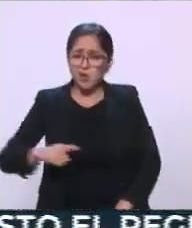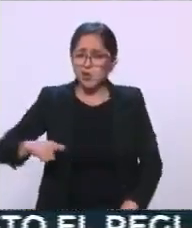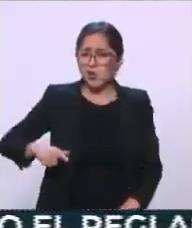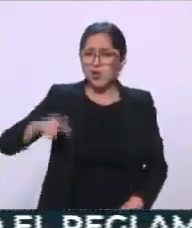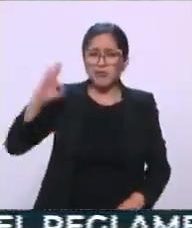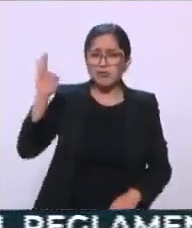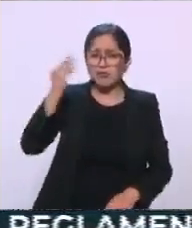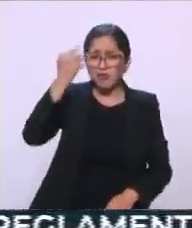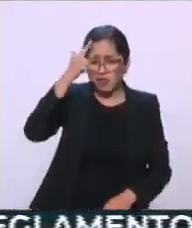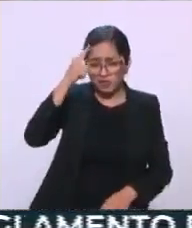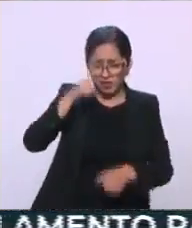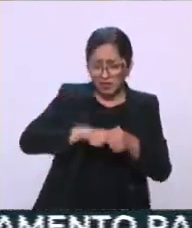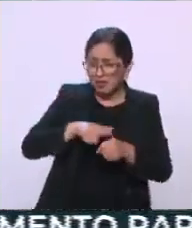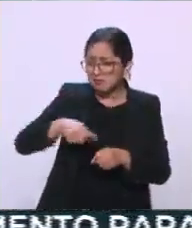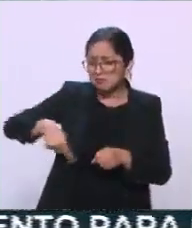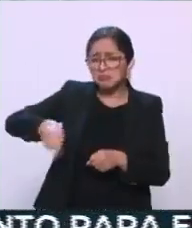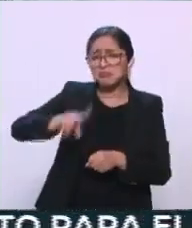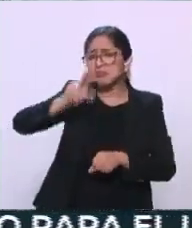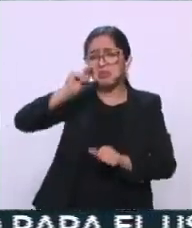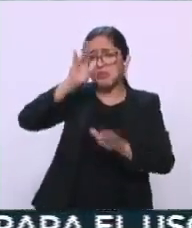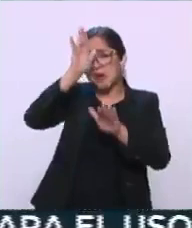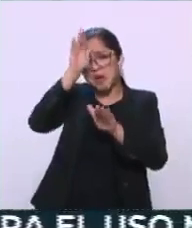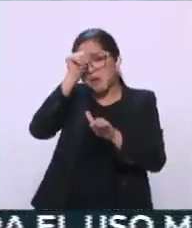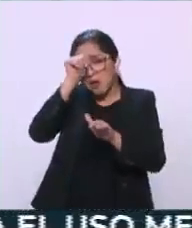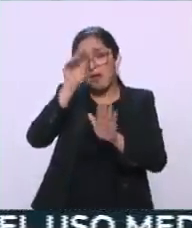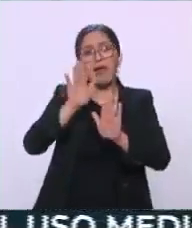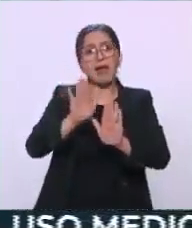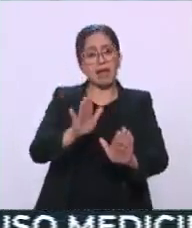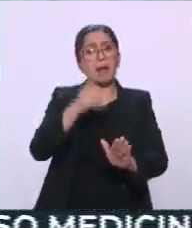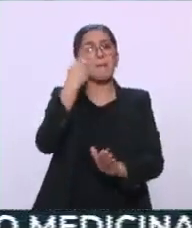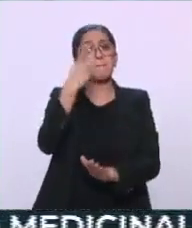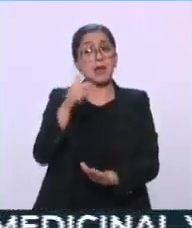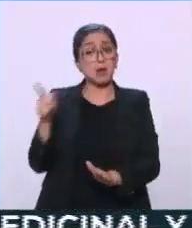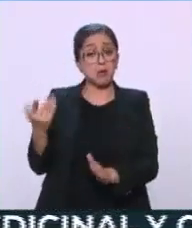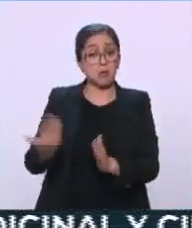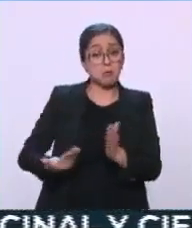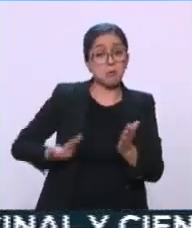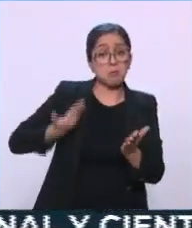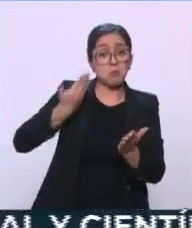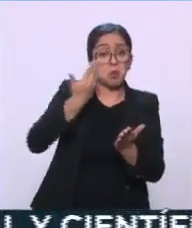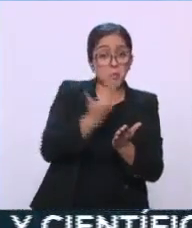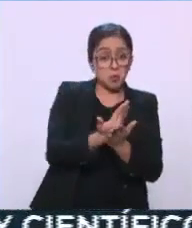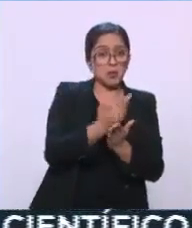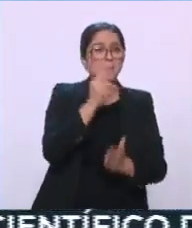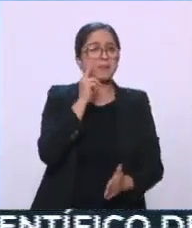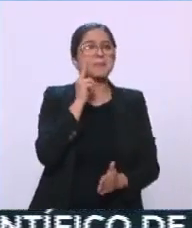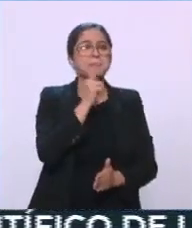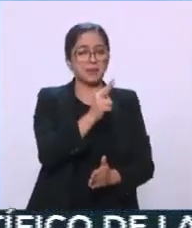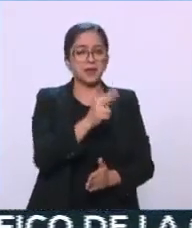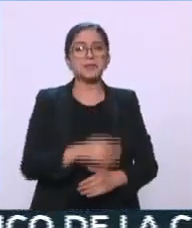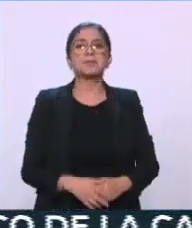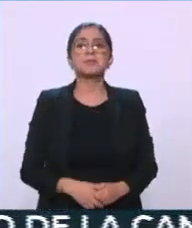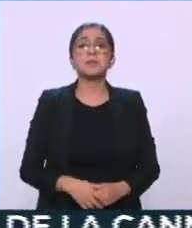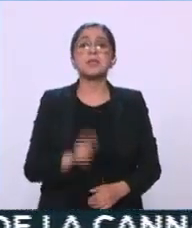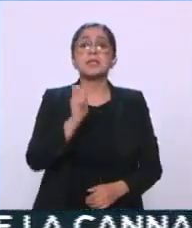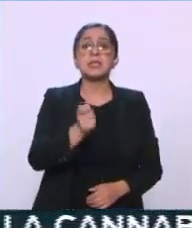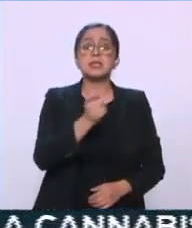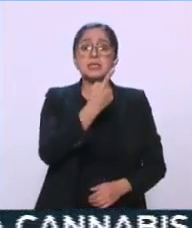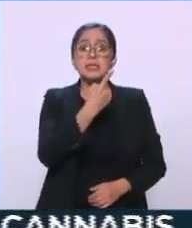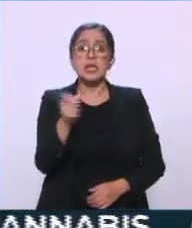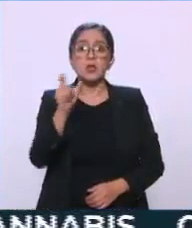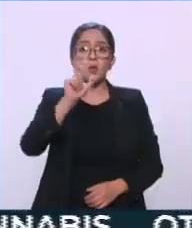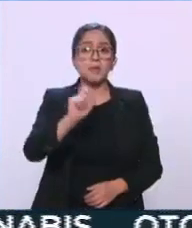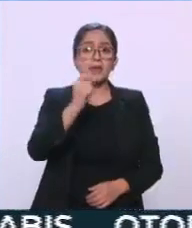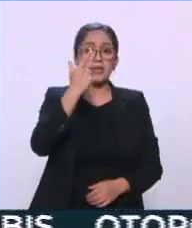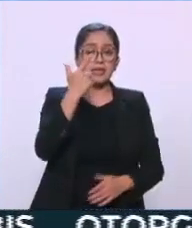federal y además proponen, entre otras cosas, y prácticamente es lo que proponen, realizar al menos